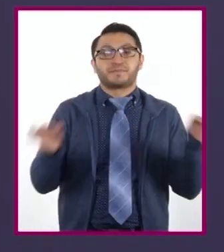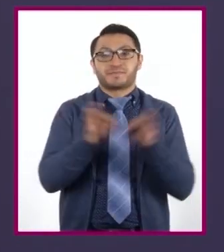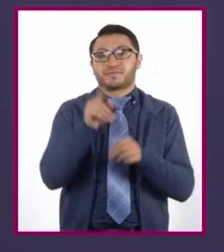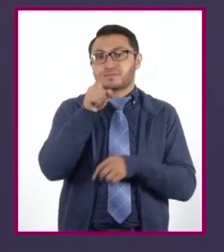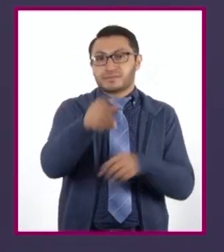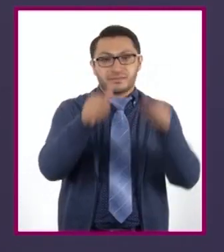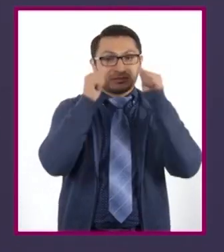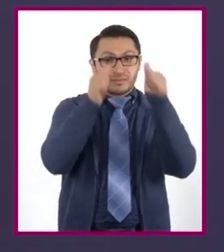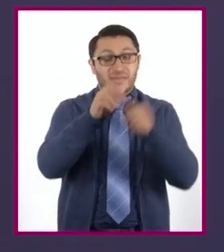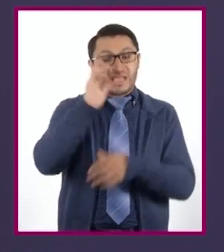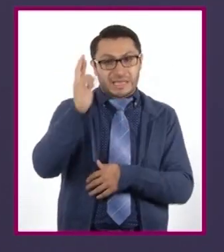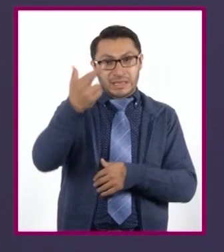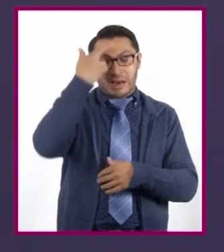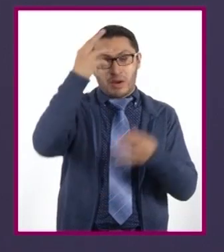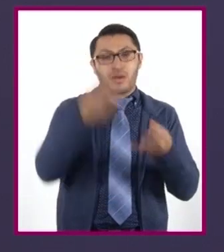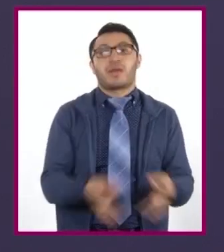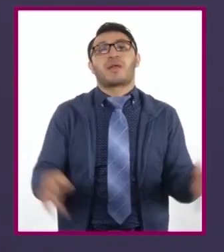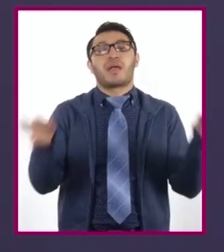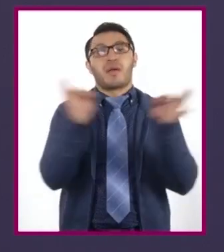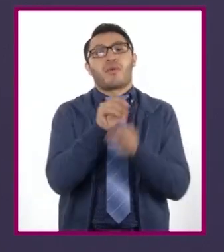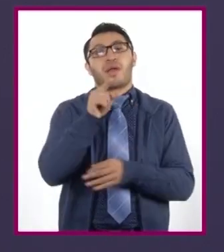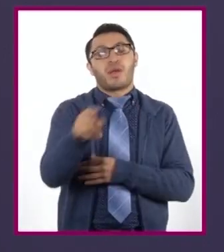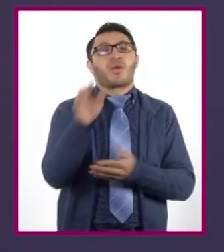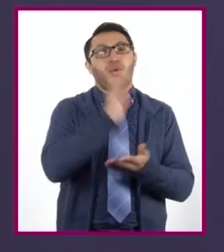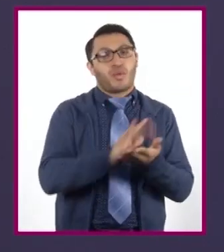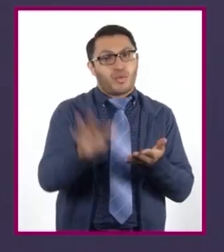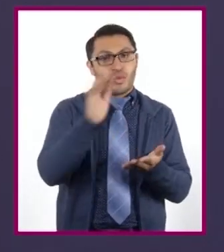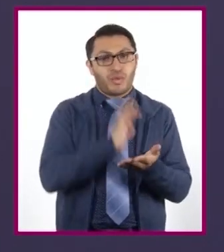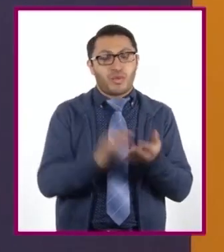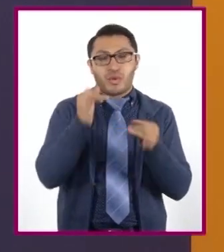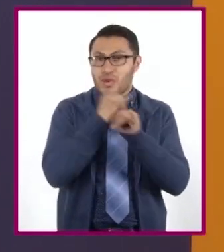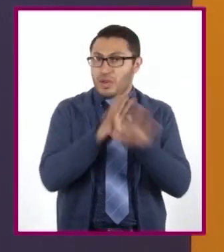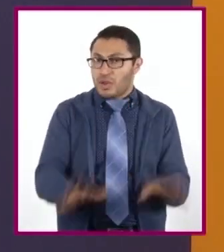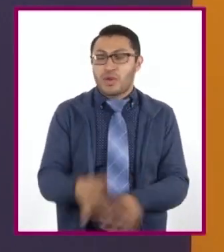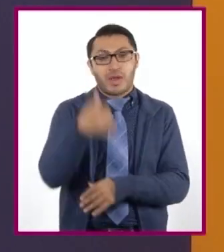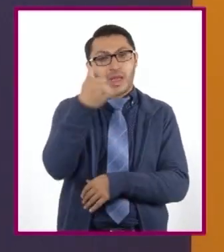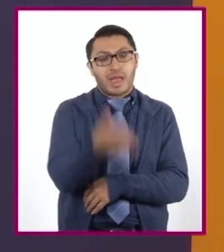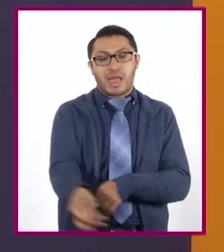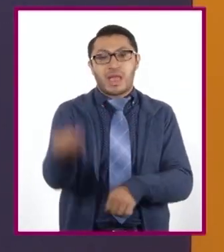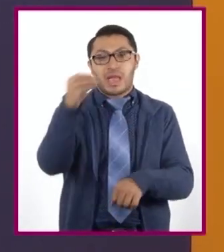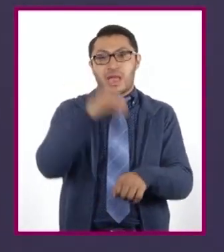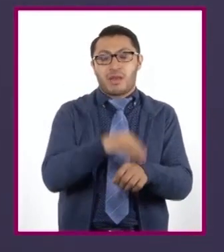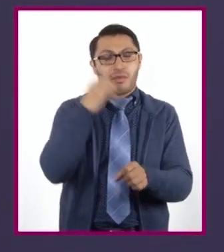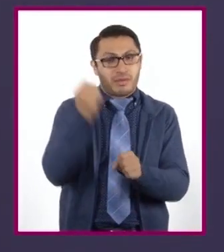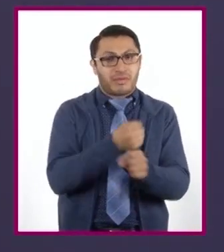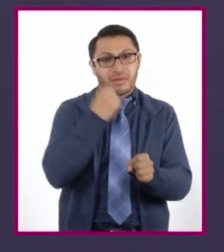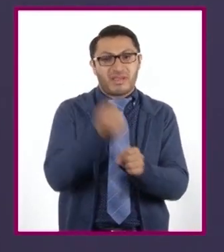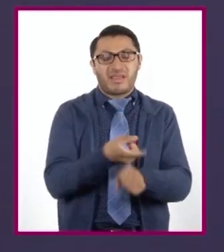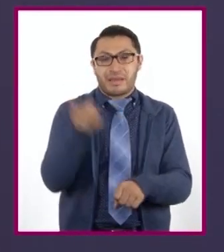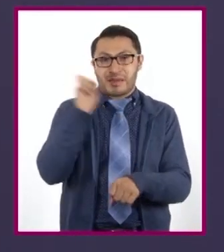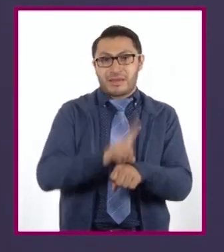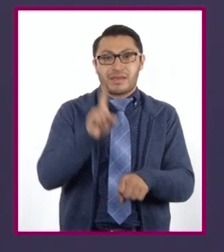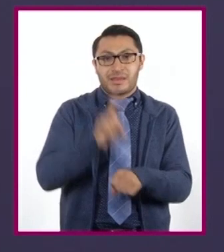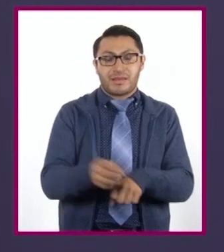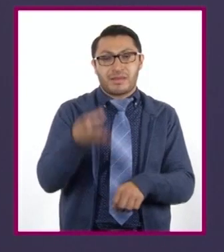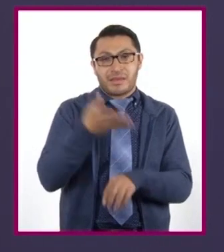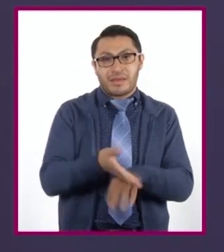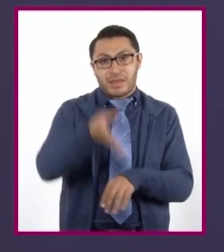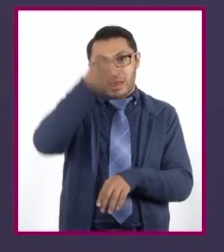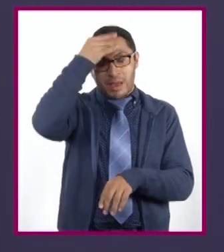atención. Recuerden que es fundamental que repasen esta información y la pongan en práctica en su vida diaria para